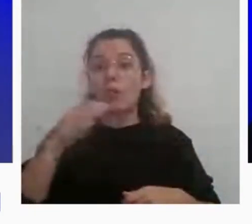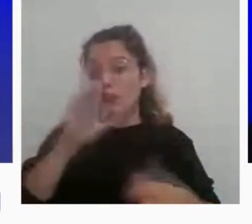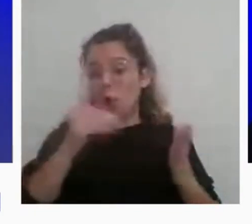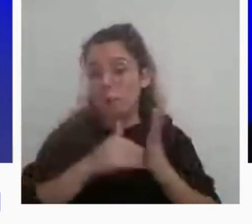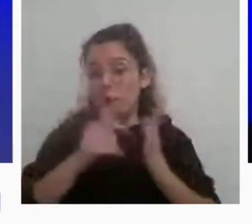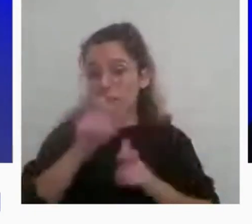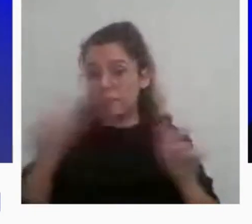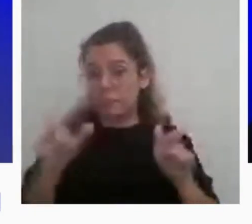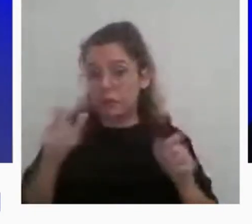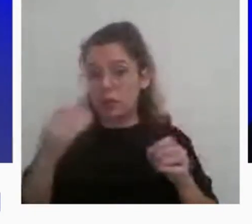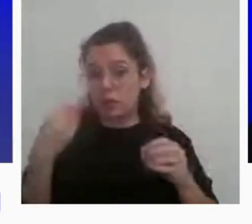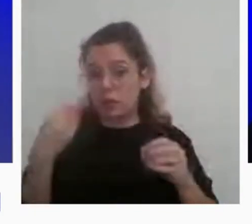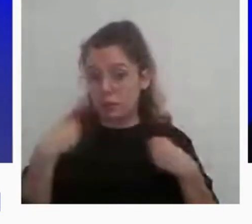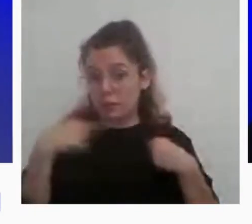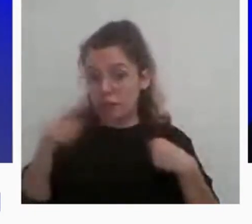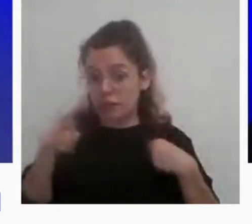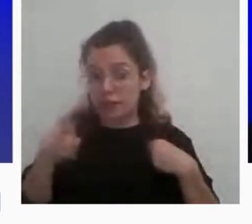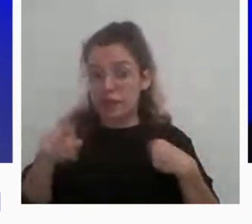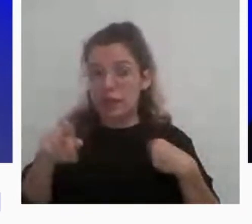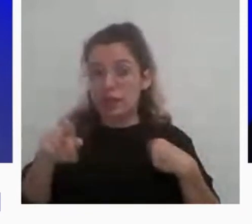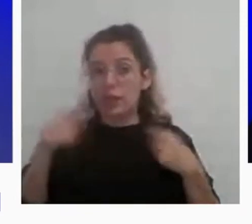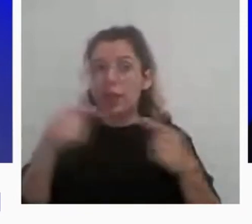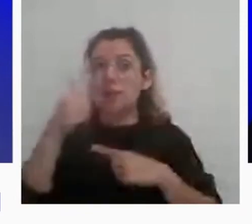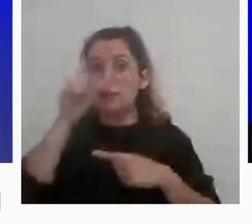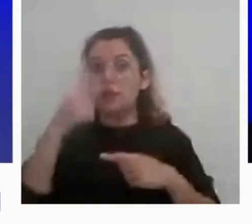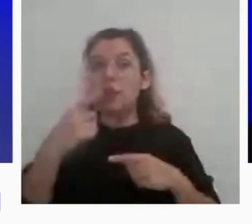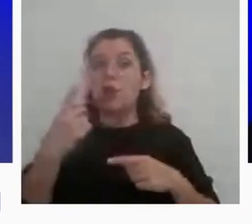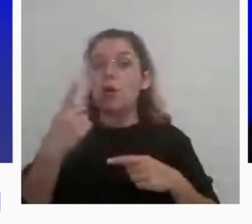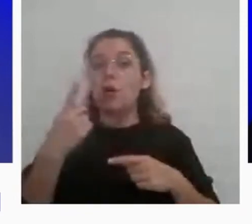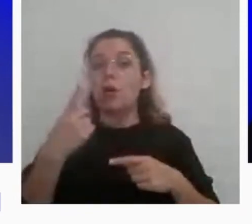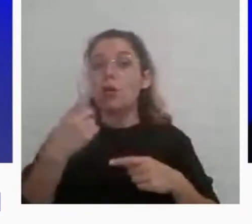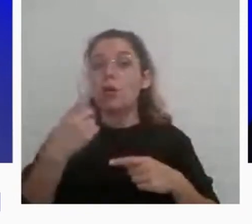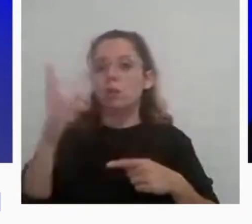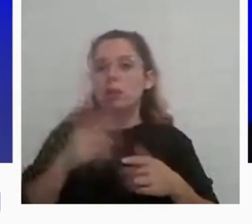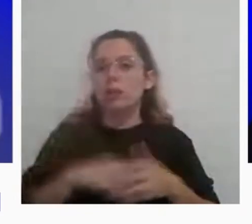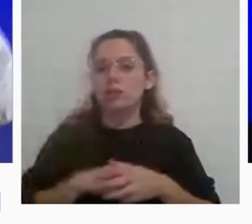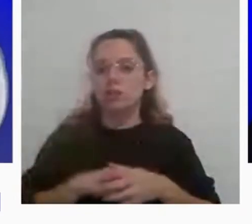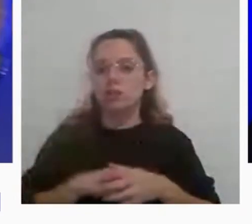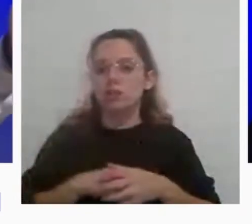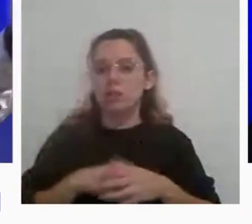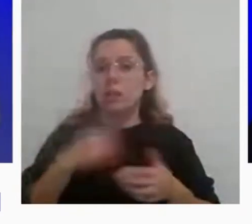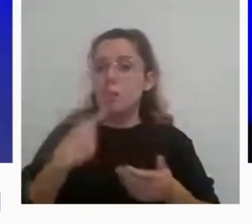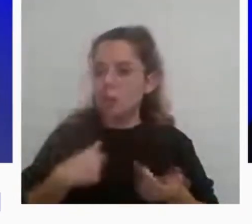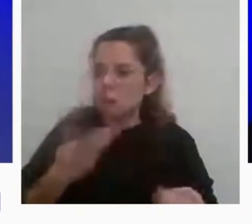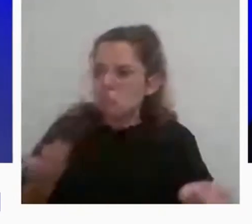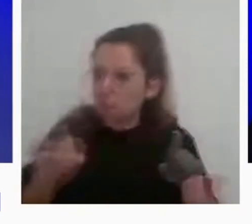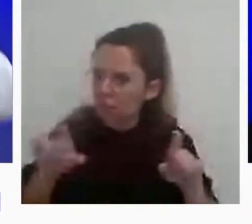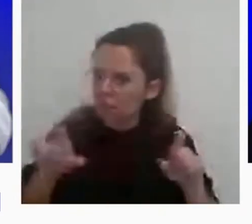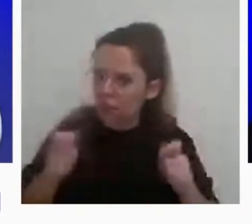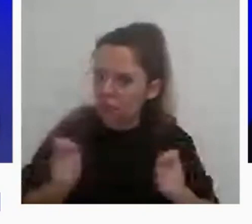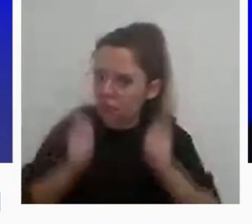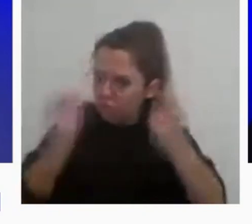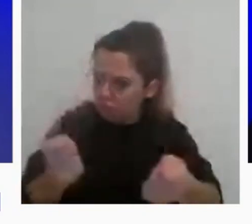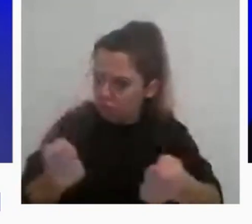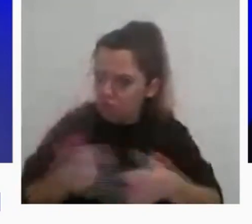cuadrados, en la que decide por circunstancias jubilarse, iba a cerrarla, y entonces me dice, oye, sobrino, ¿por qué no te la quedas tú? Y total, digo, bueno, estoy al lado del colegio